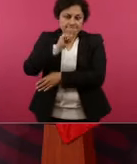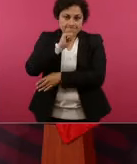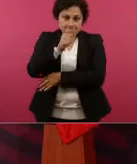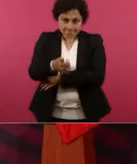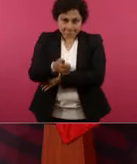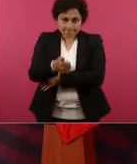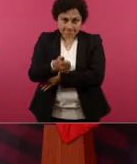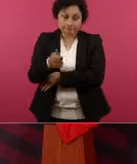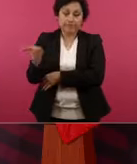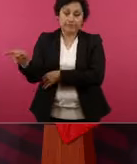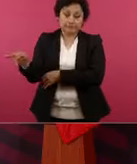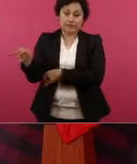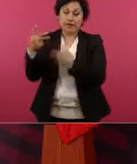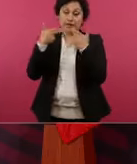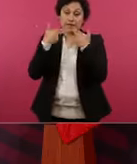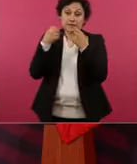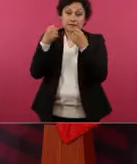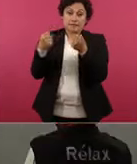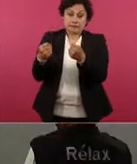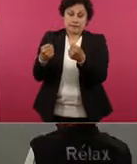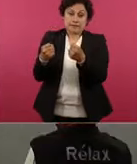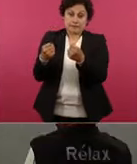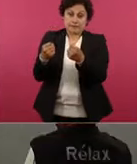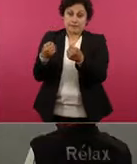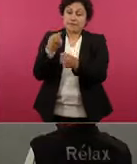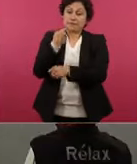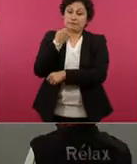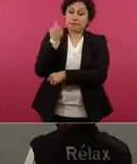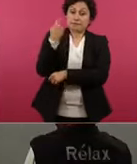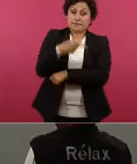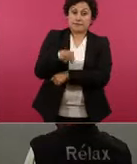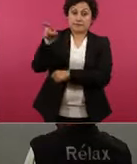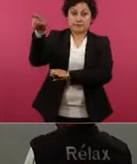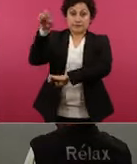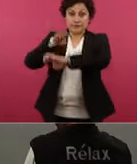la hacienda pública sostiene